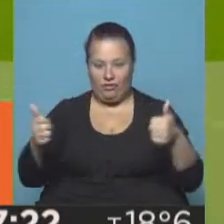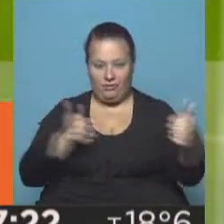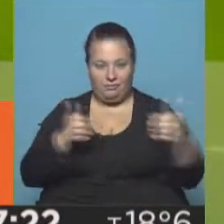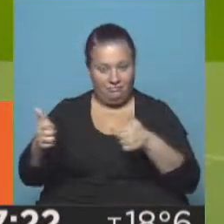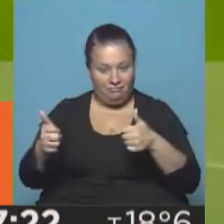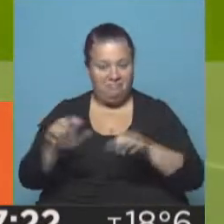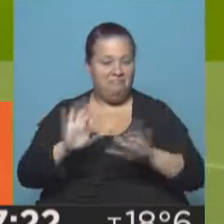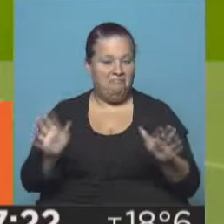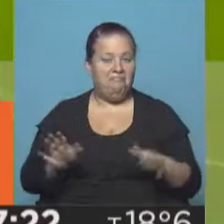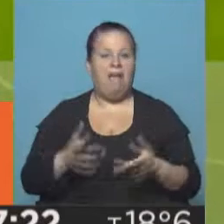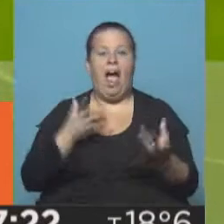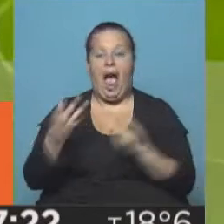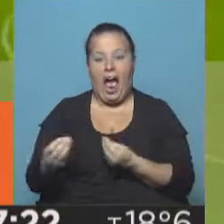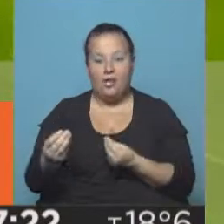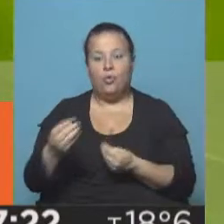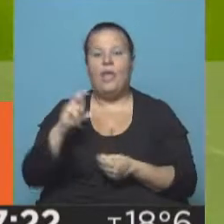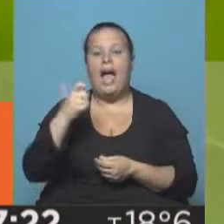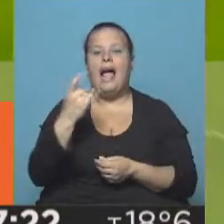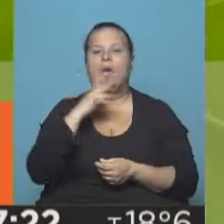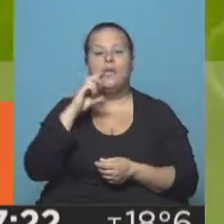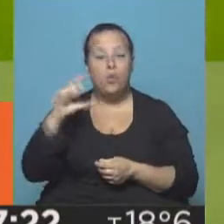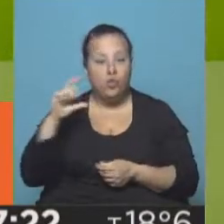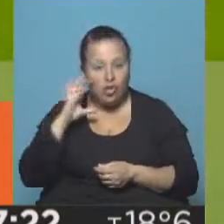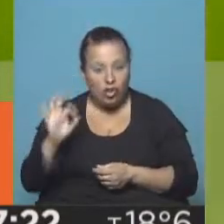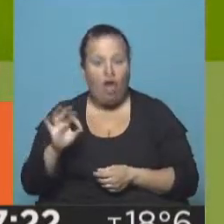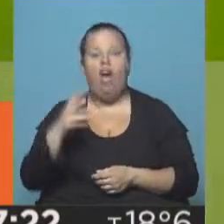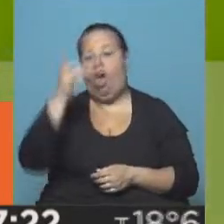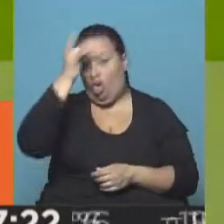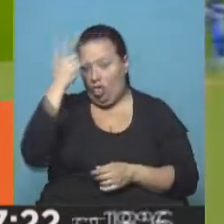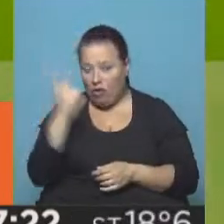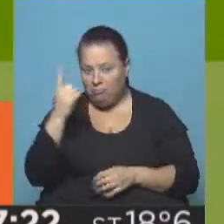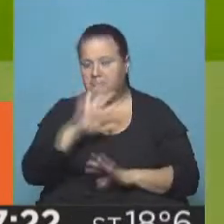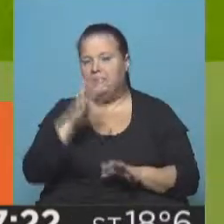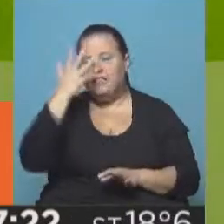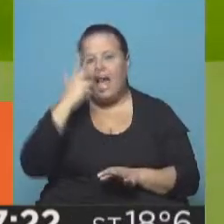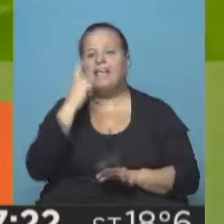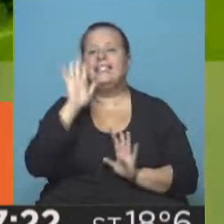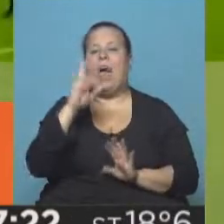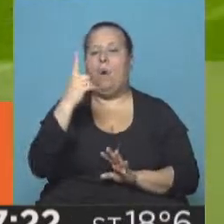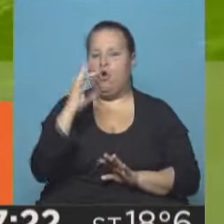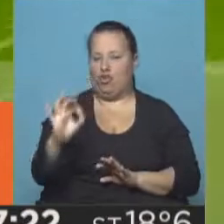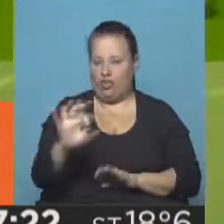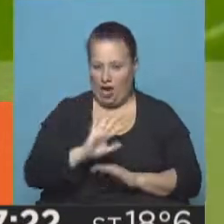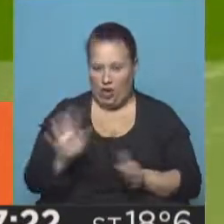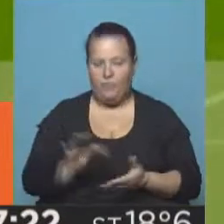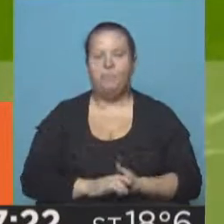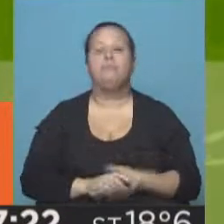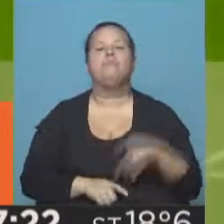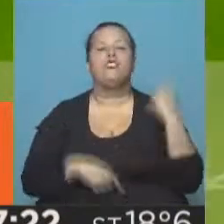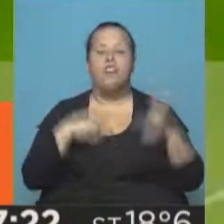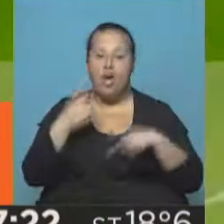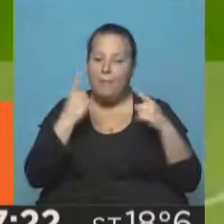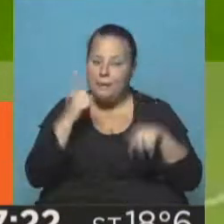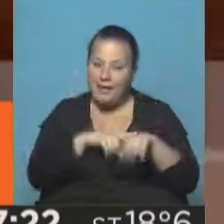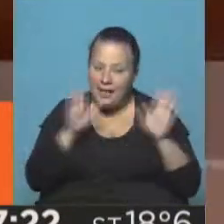Blandi. La asistencia para Martín Cauterucho y de esta forma a los 12 minutos San Lorenzo que ya ganaba 1-0. Seguimos en la primera